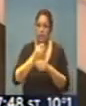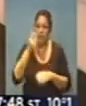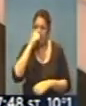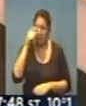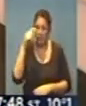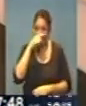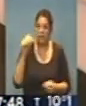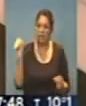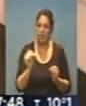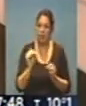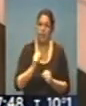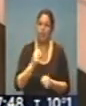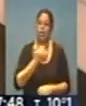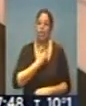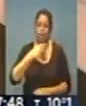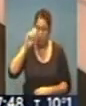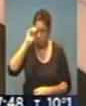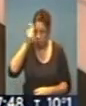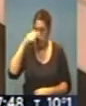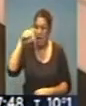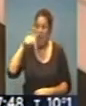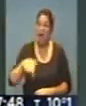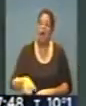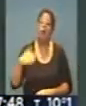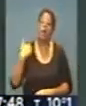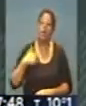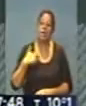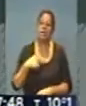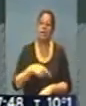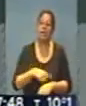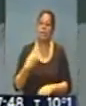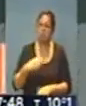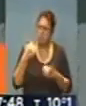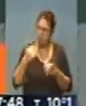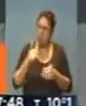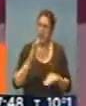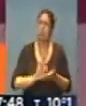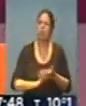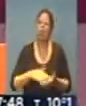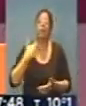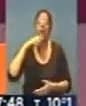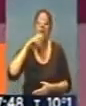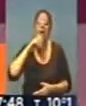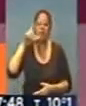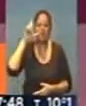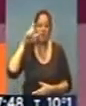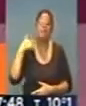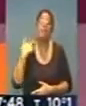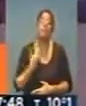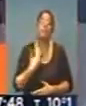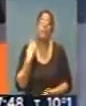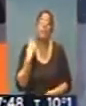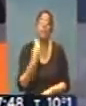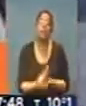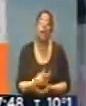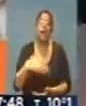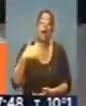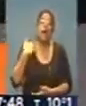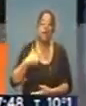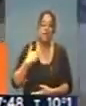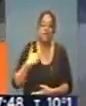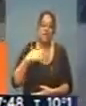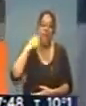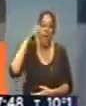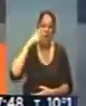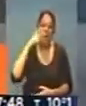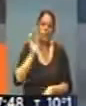Rural. Argentina creo que está pasando por un momento muy bueno en términos de su arte. En la presencia de Argentina en Arco este año como